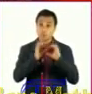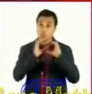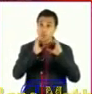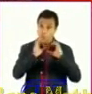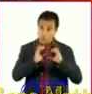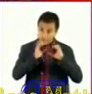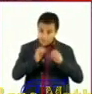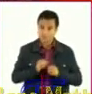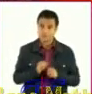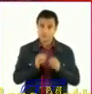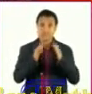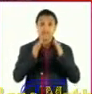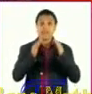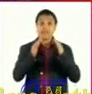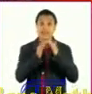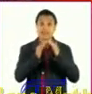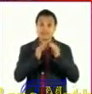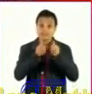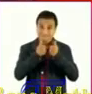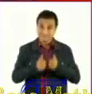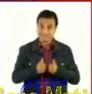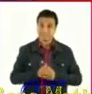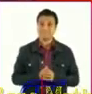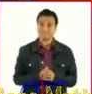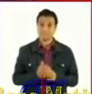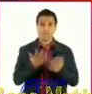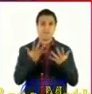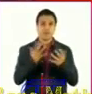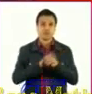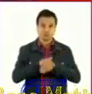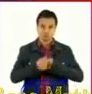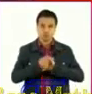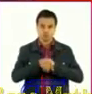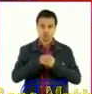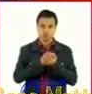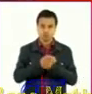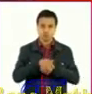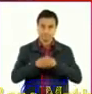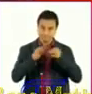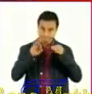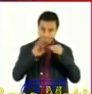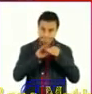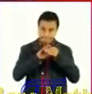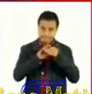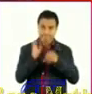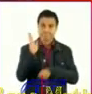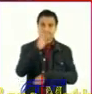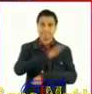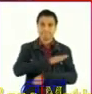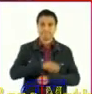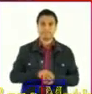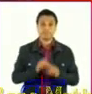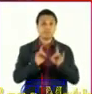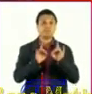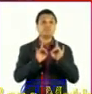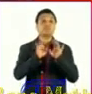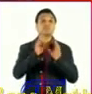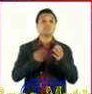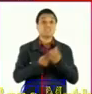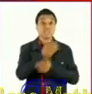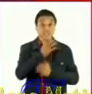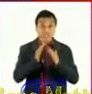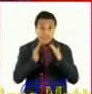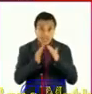cuidando, quedándose en casa lo más que puedan, lavándose las manos varias veces al día y en caso de que